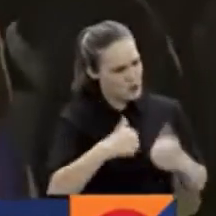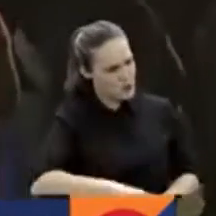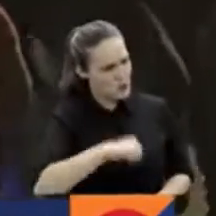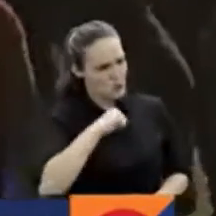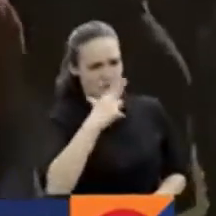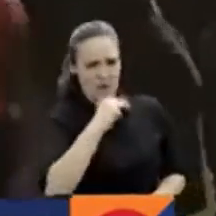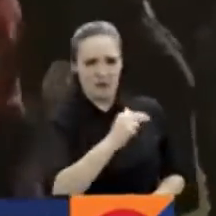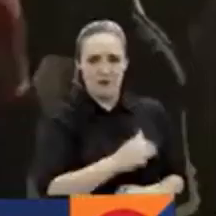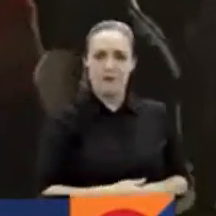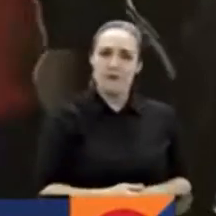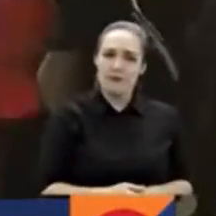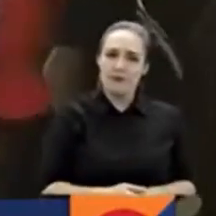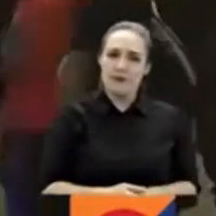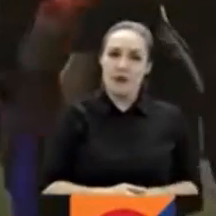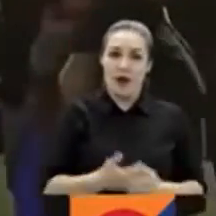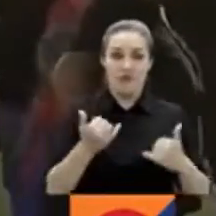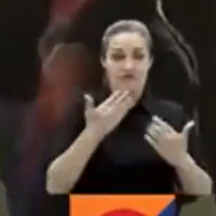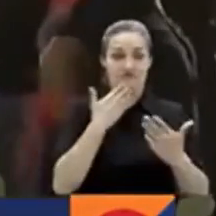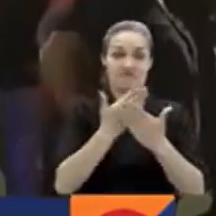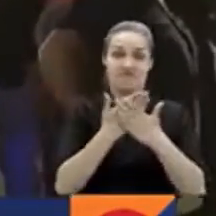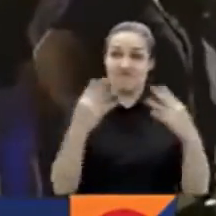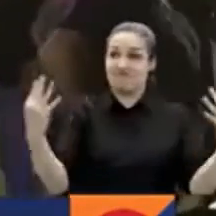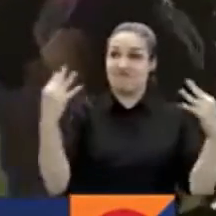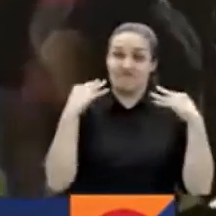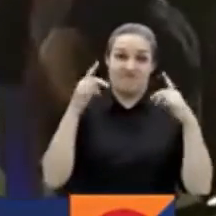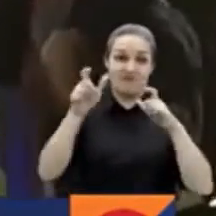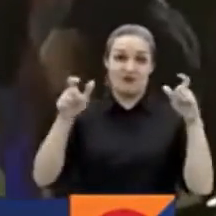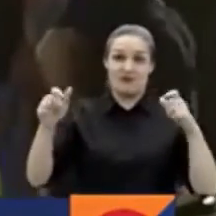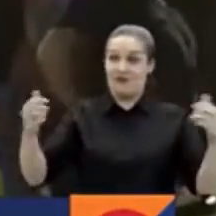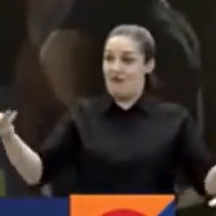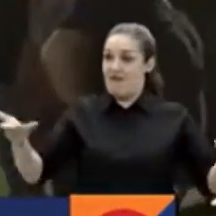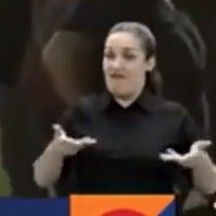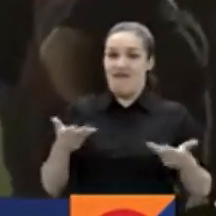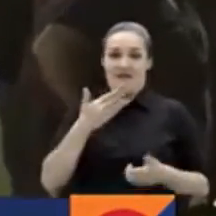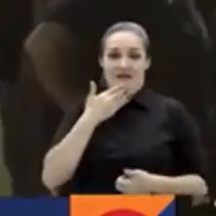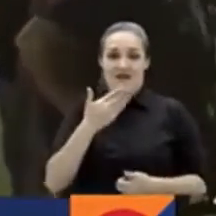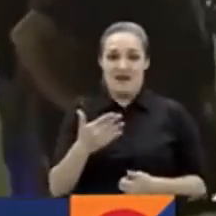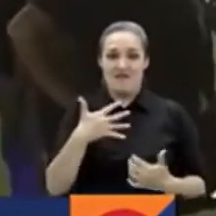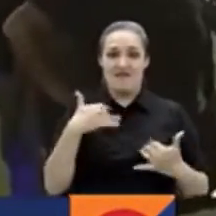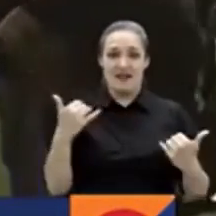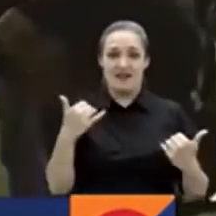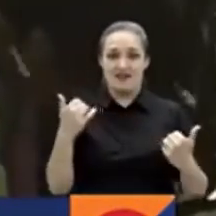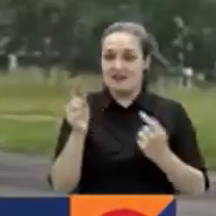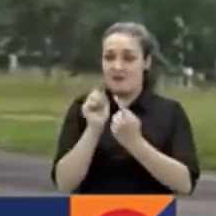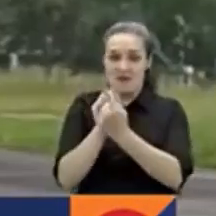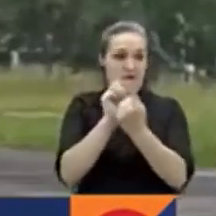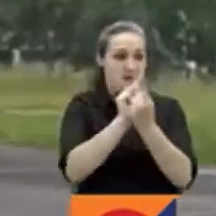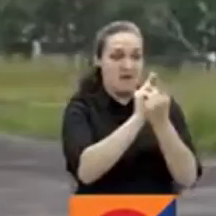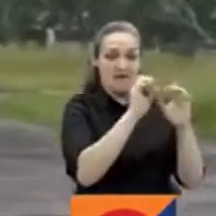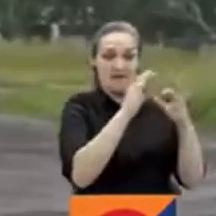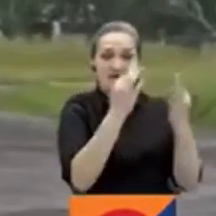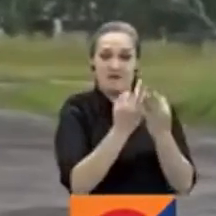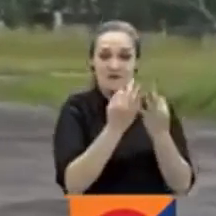orgulloso. Agradecemos muchísimo ese recibimiento a nuestros héroes. Una felicidad de poderlos ver nuevamente, encontrarse con sus